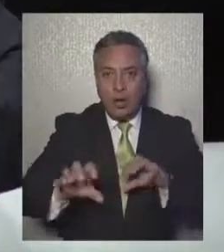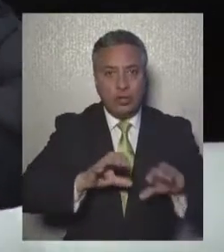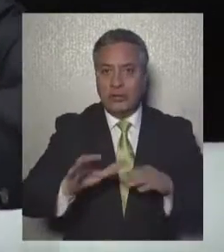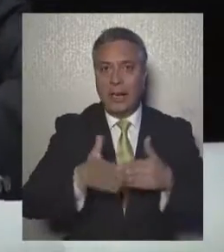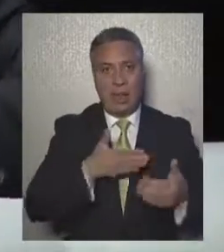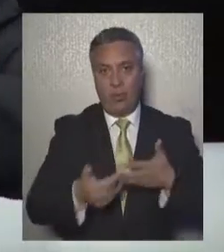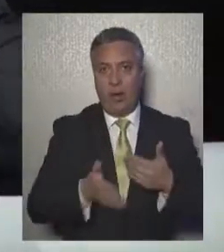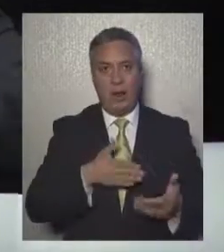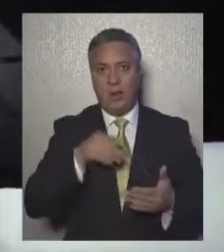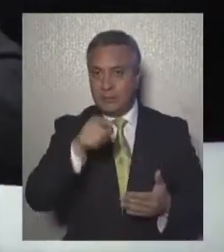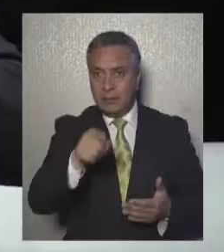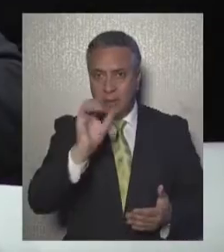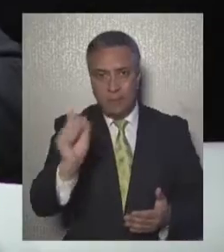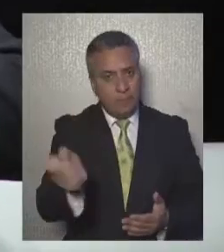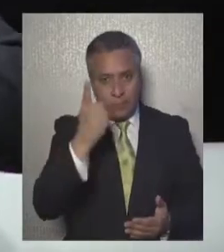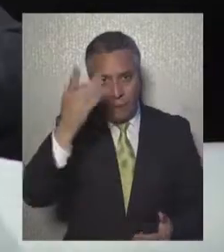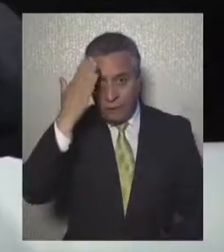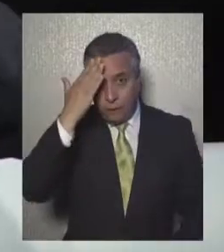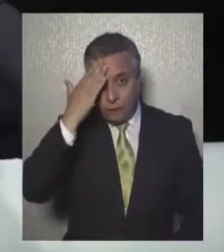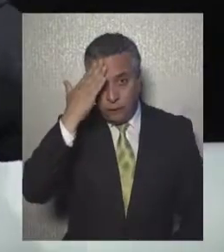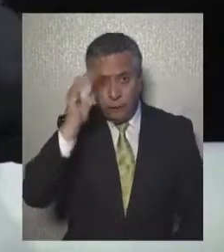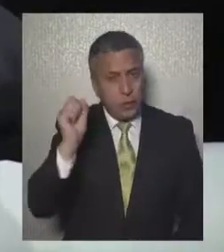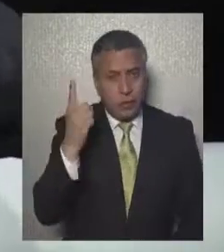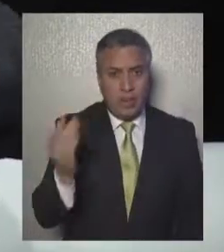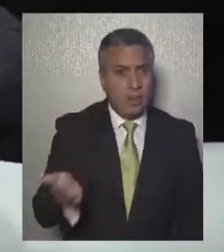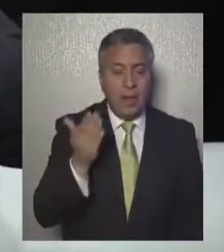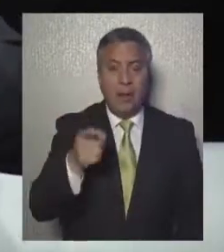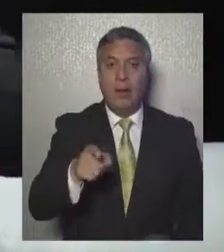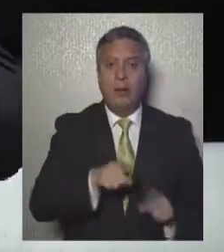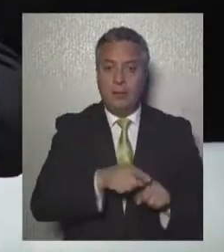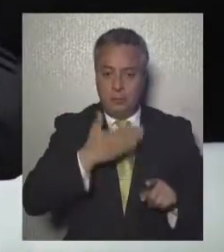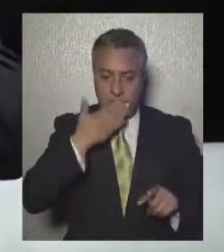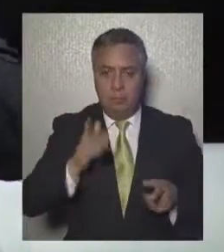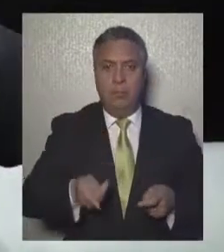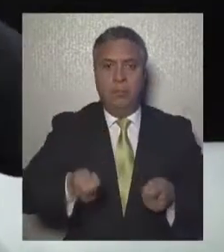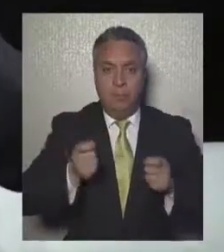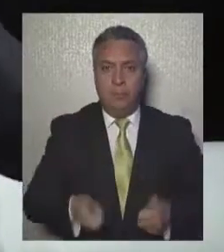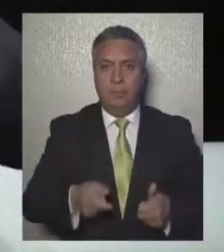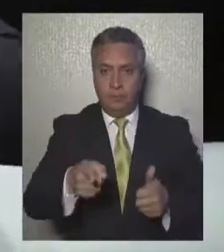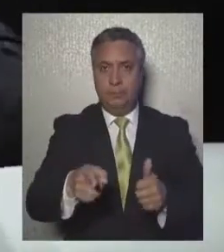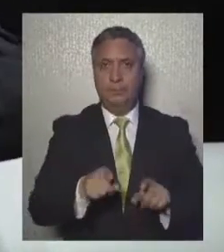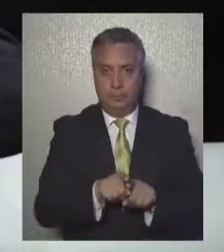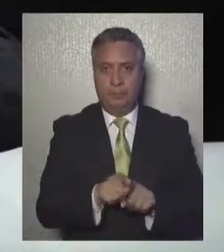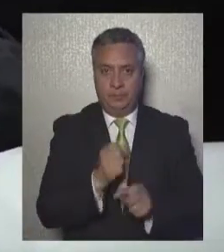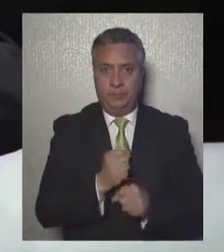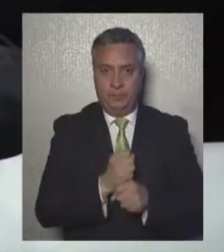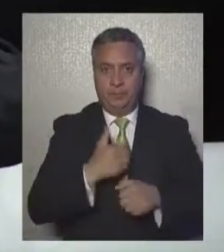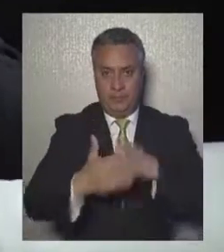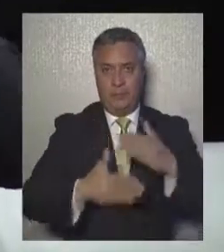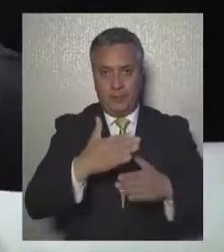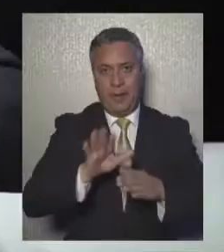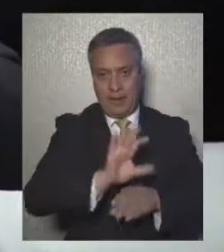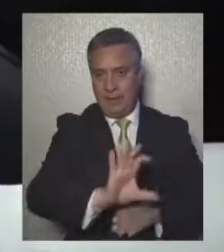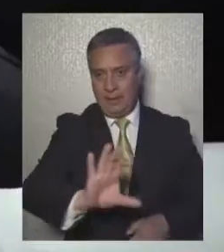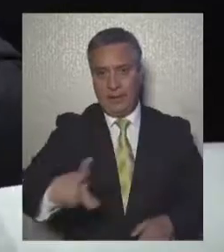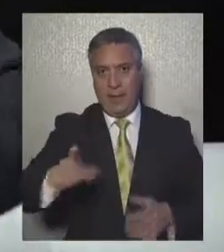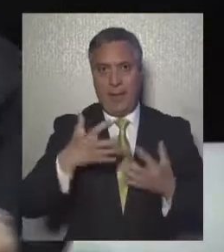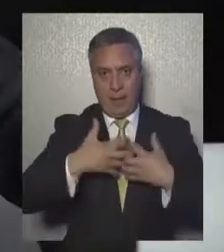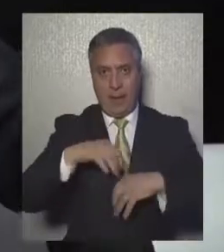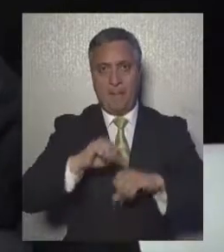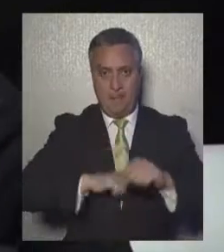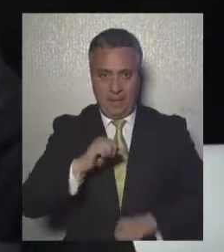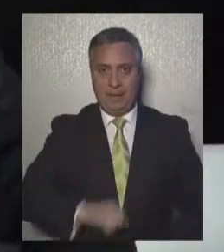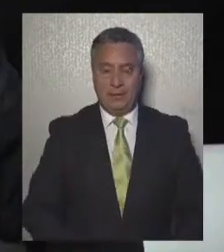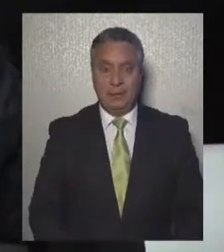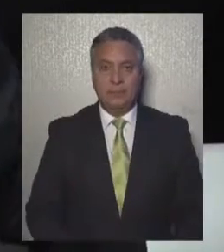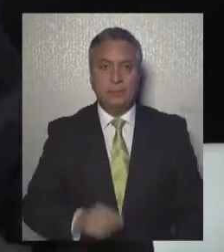depende fundamentalmente de la capacidad de innovación de los distintos actores y fundamentalmente de las empresas. Y ahí tenemos un tema. ¿Cuáles son